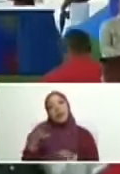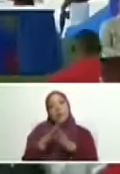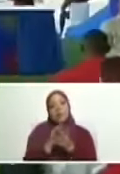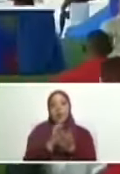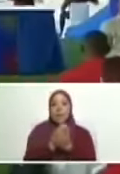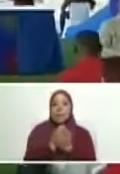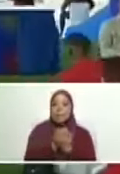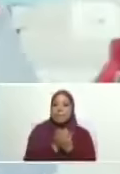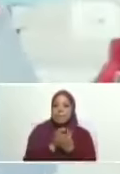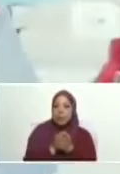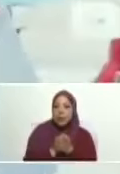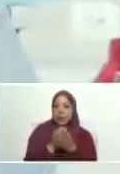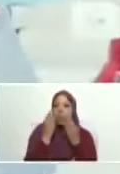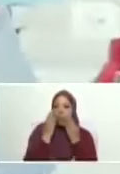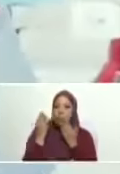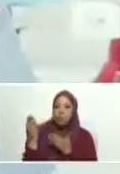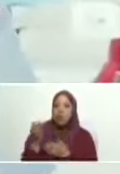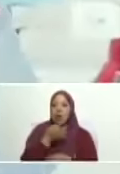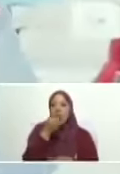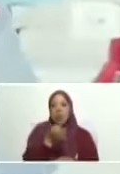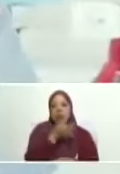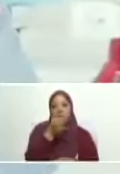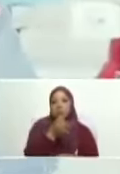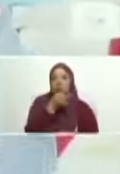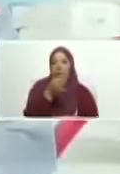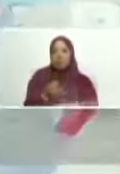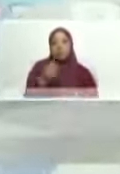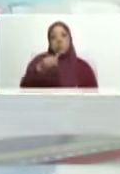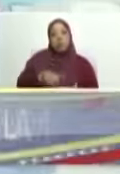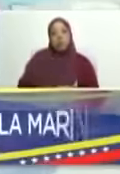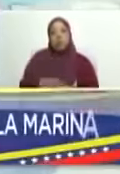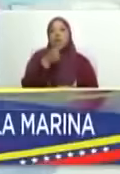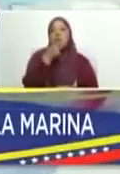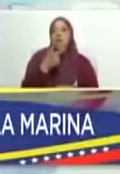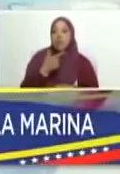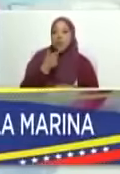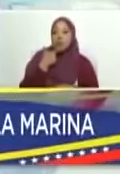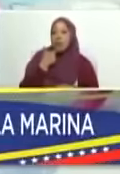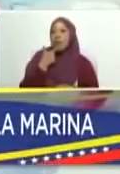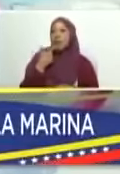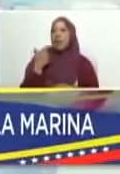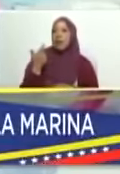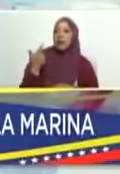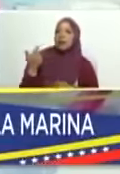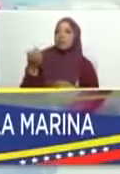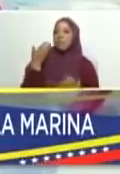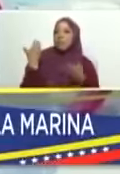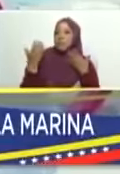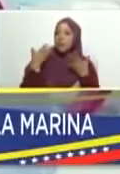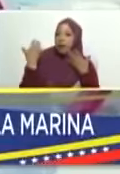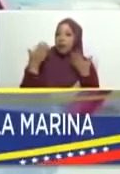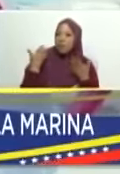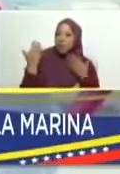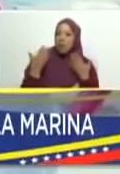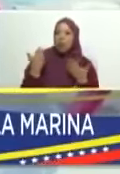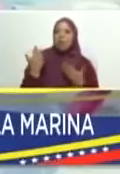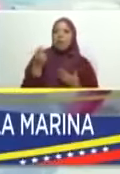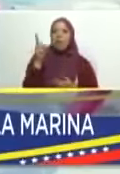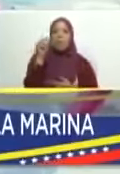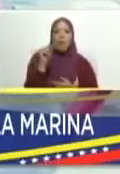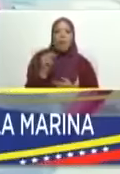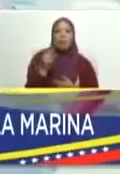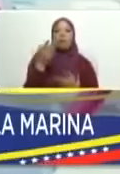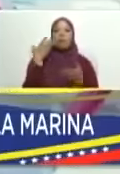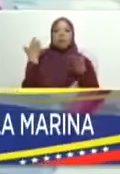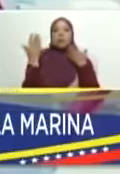soleados en esta tarde, aunque está fresca, está venteando. Y cuando ventea